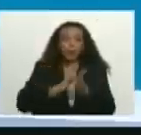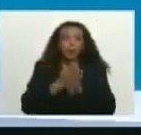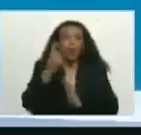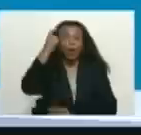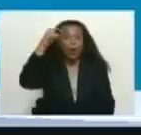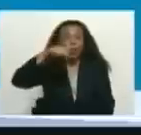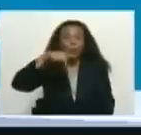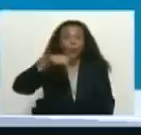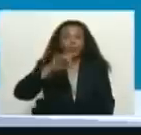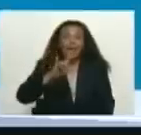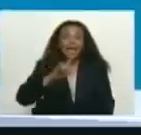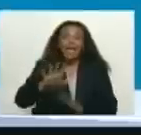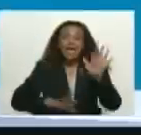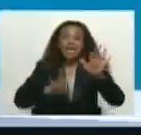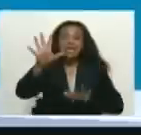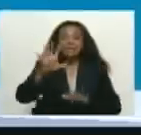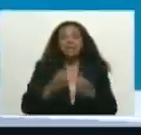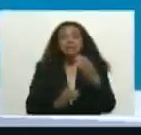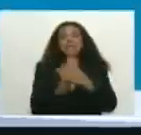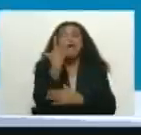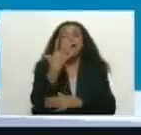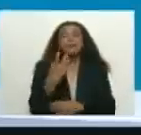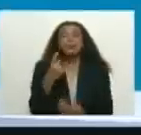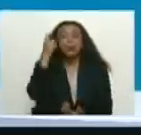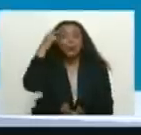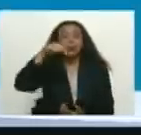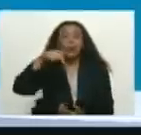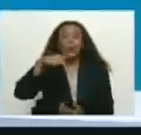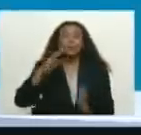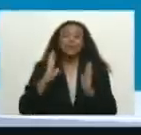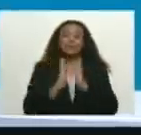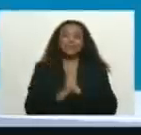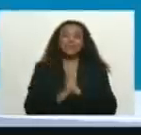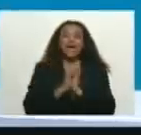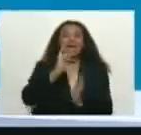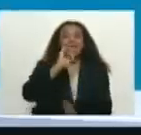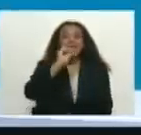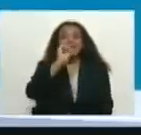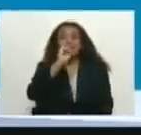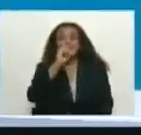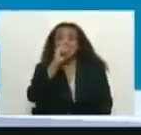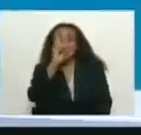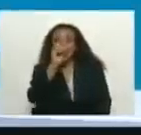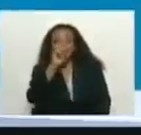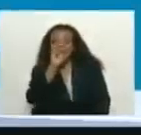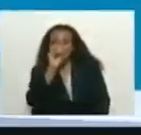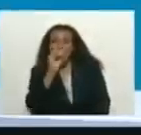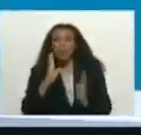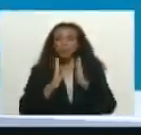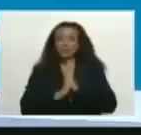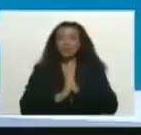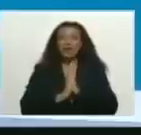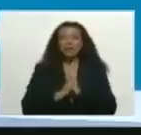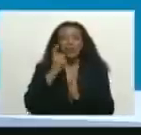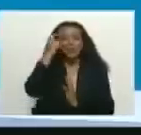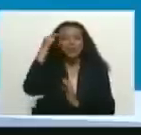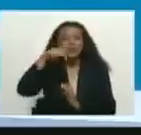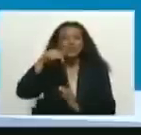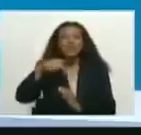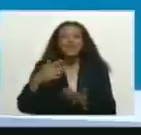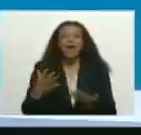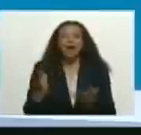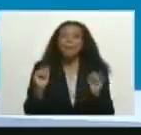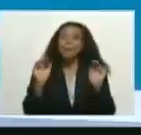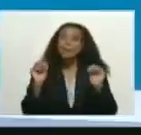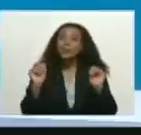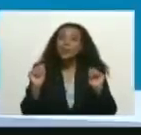lunes 15 de mayo, el día de San Isidro, nos enteramos hoy que era el día de San Isidro. Para despedir este programa lo